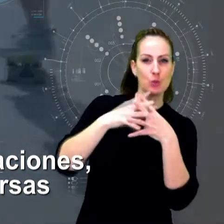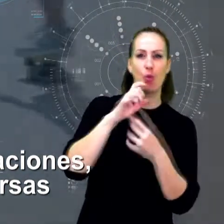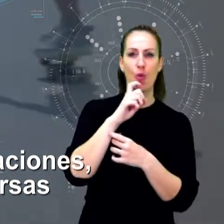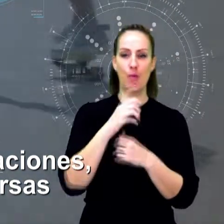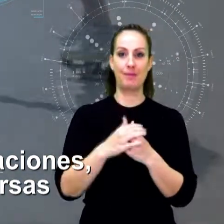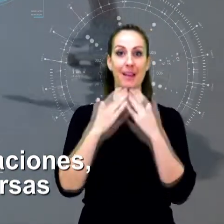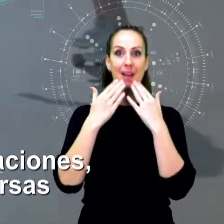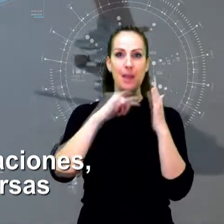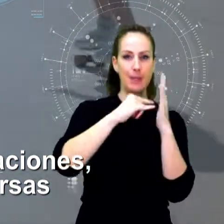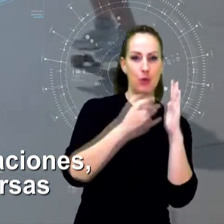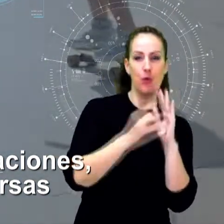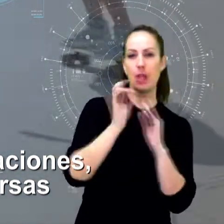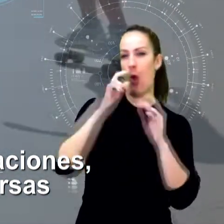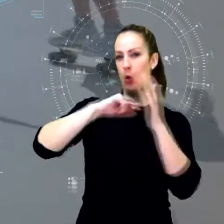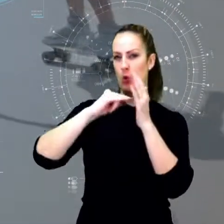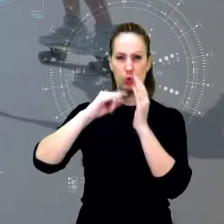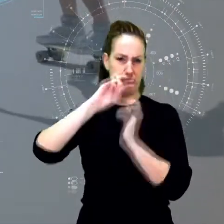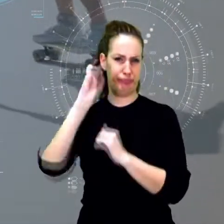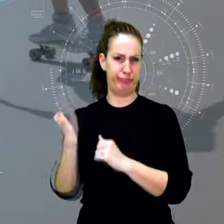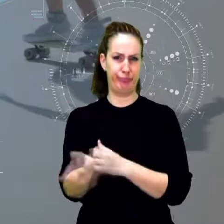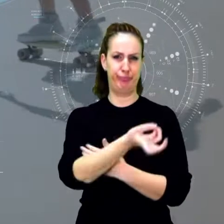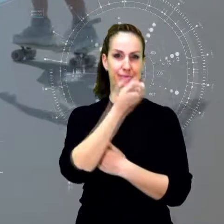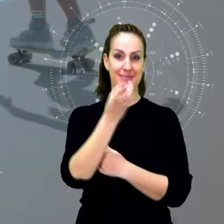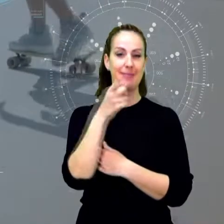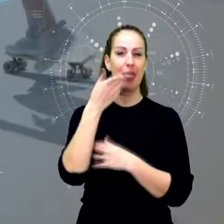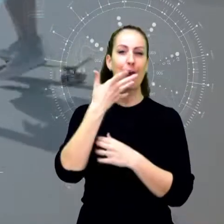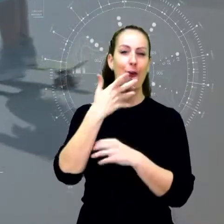mediante metodologías y técnicas diversas.